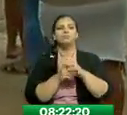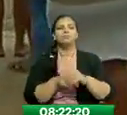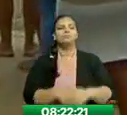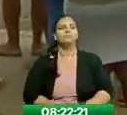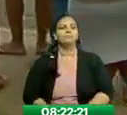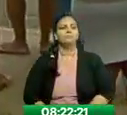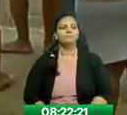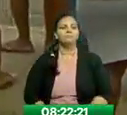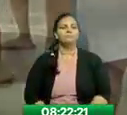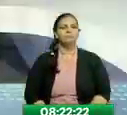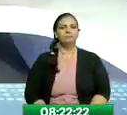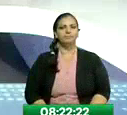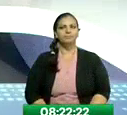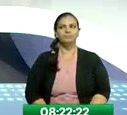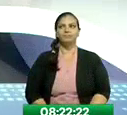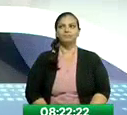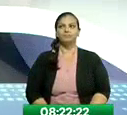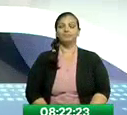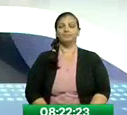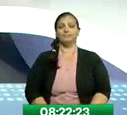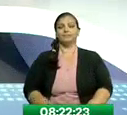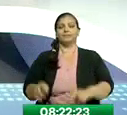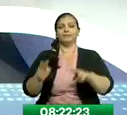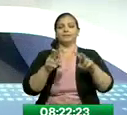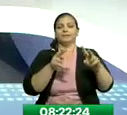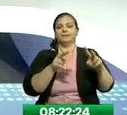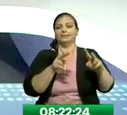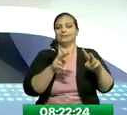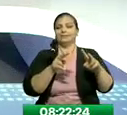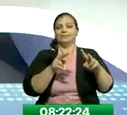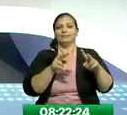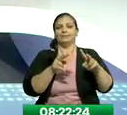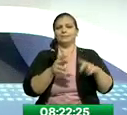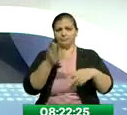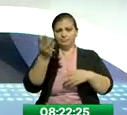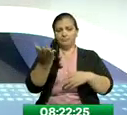televidentes, con este sabor amargo yo me despido. Ustedes continúan con más. Buenos días.